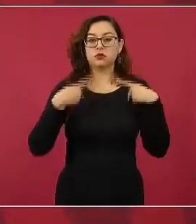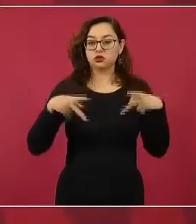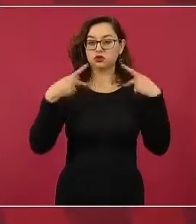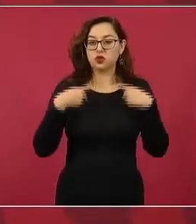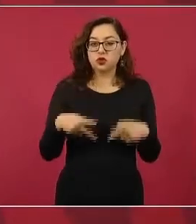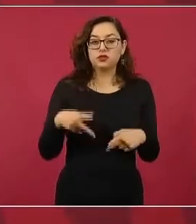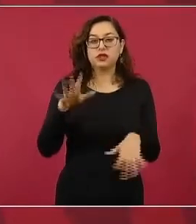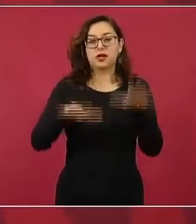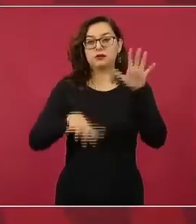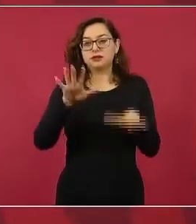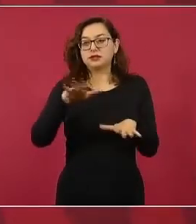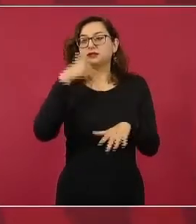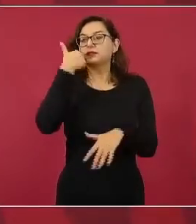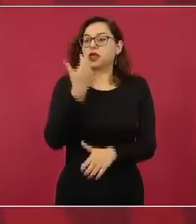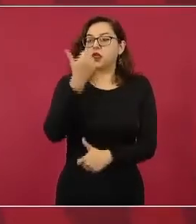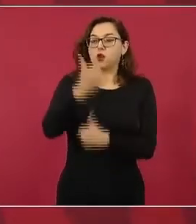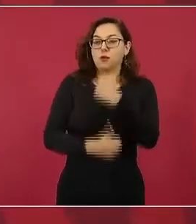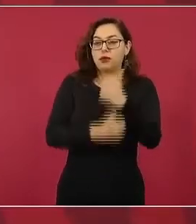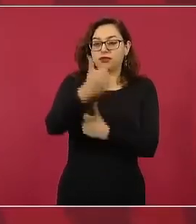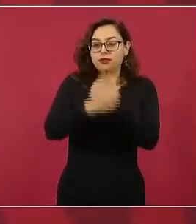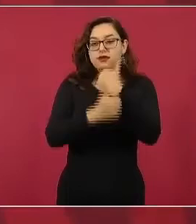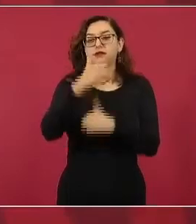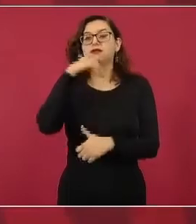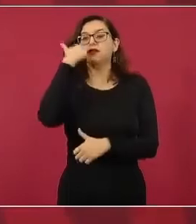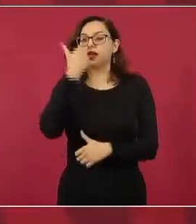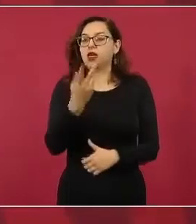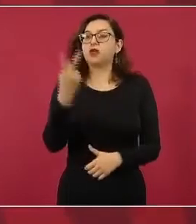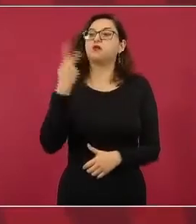los que no lo son,